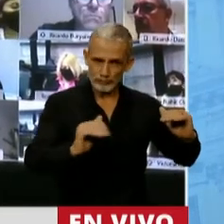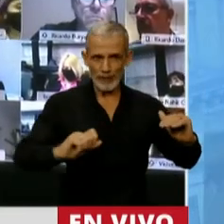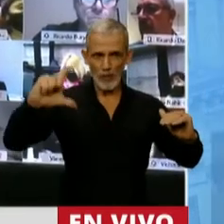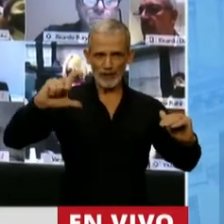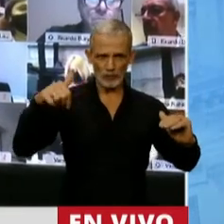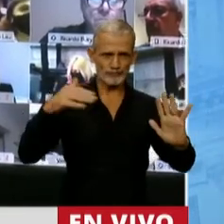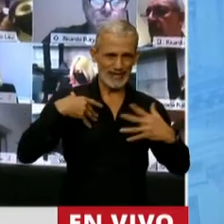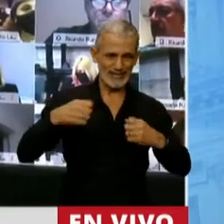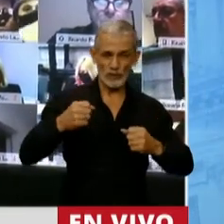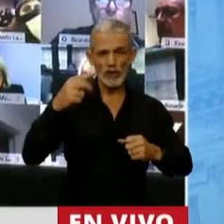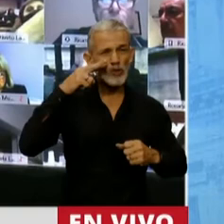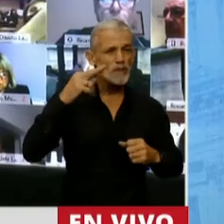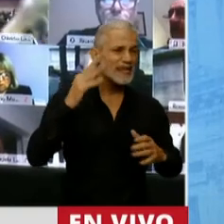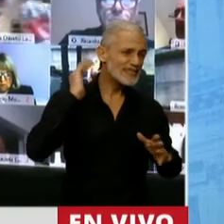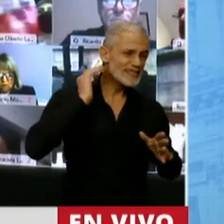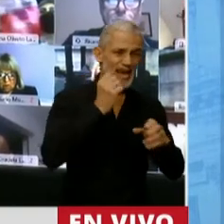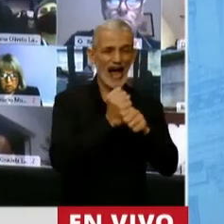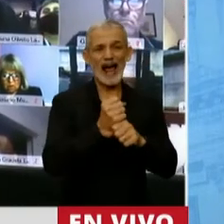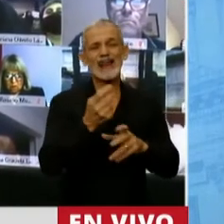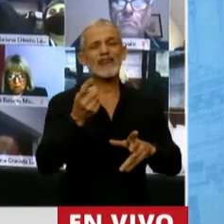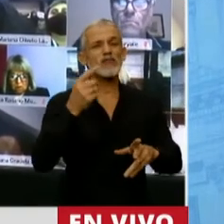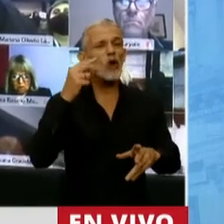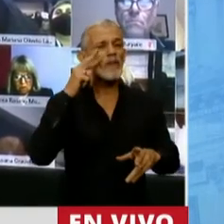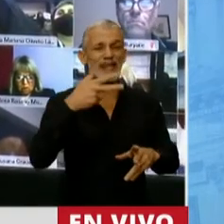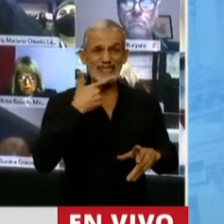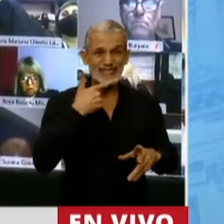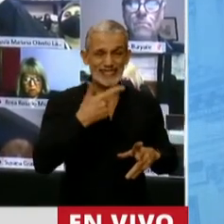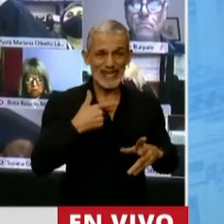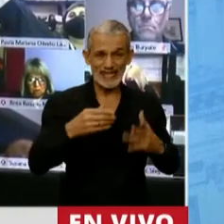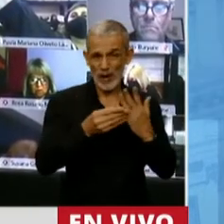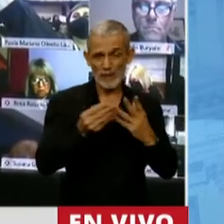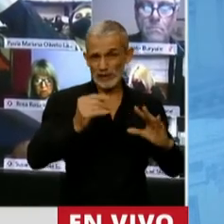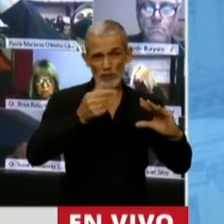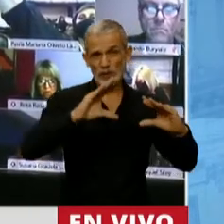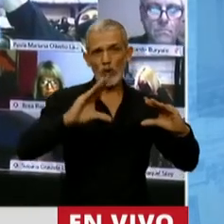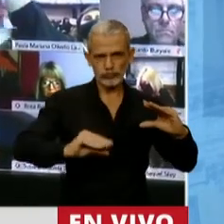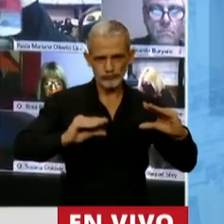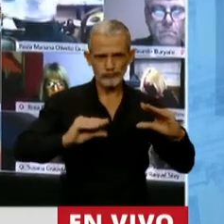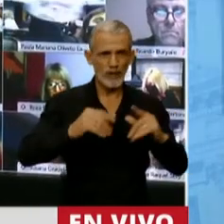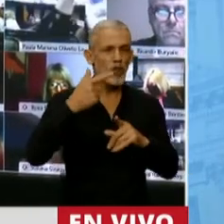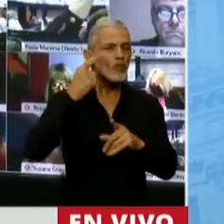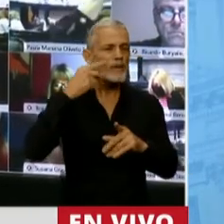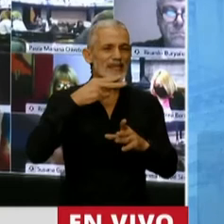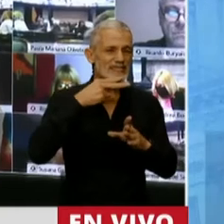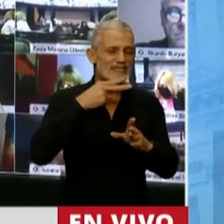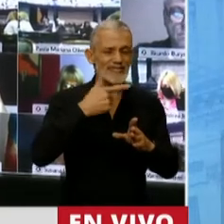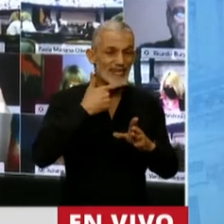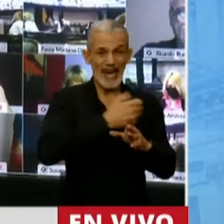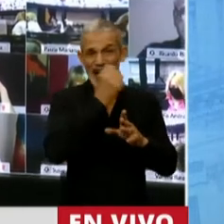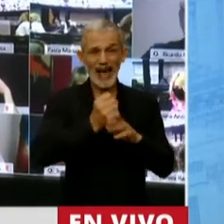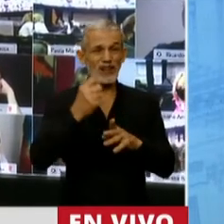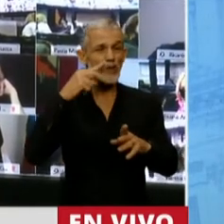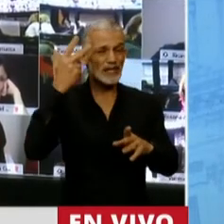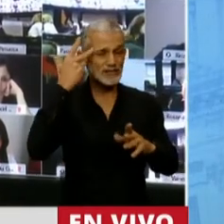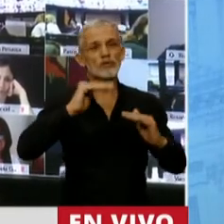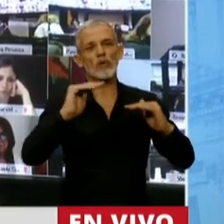poco. Del 2016 al 2017, el presupuesto de salud nacional bajó. Desde 2017 al 2018, volvió